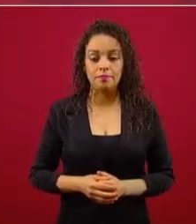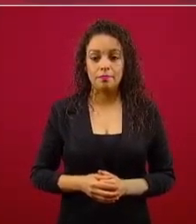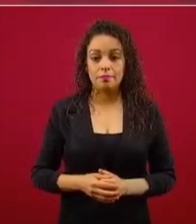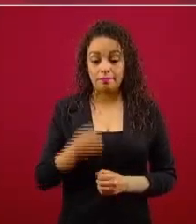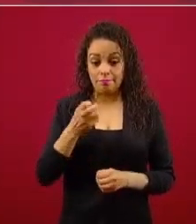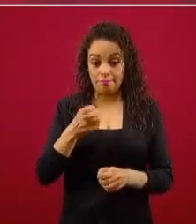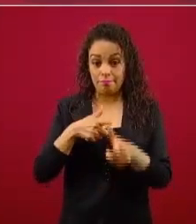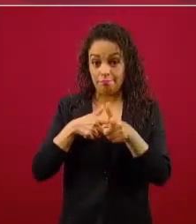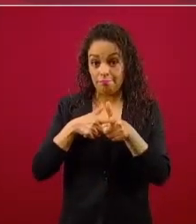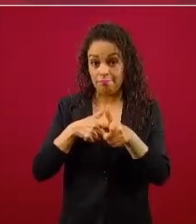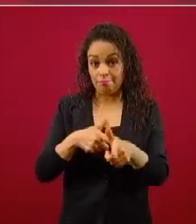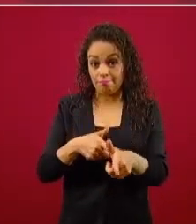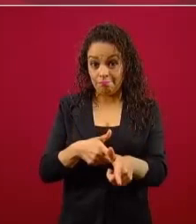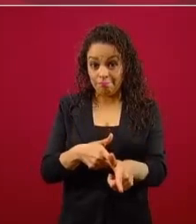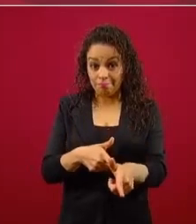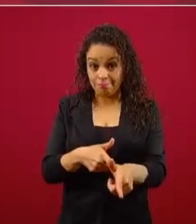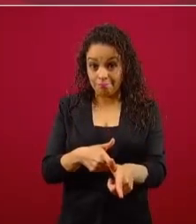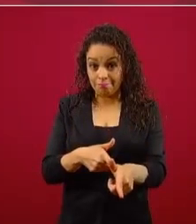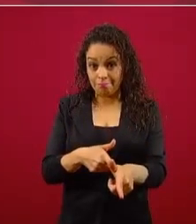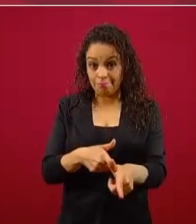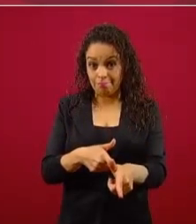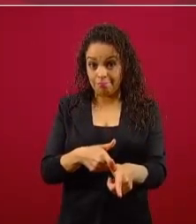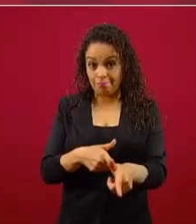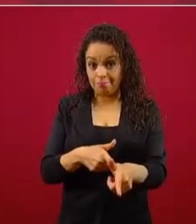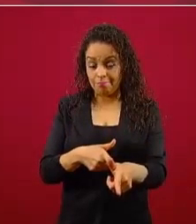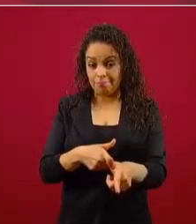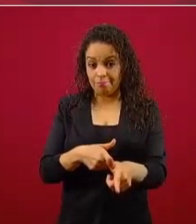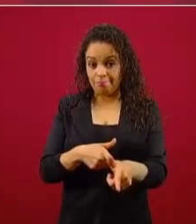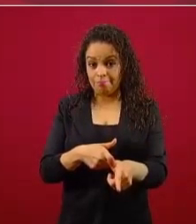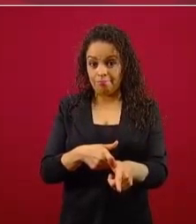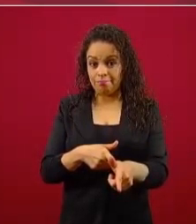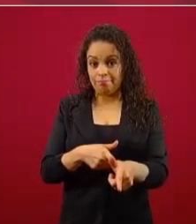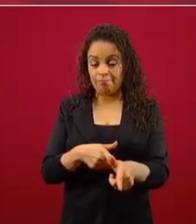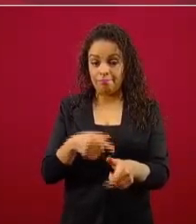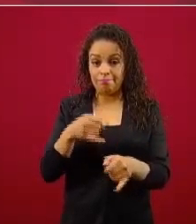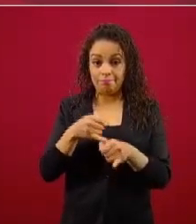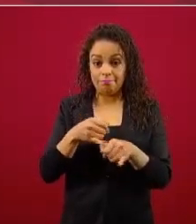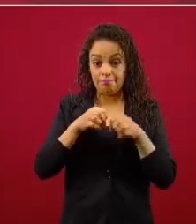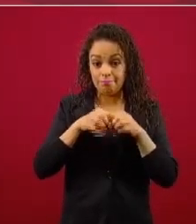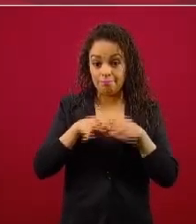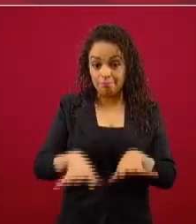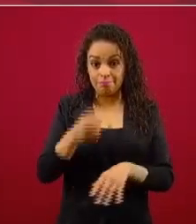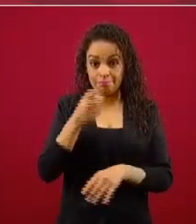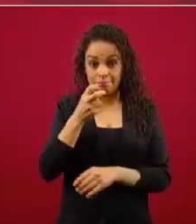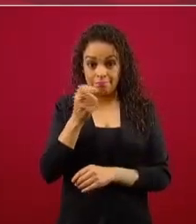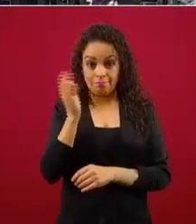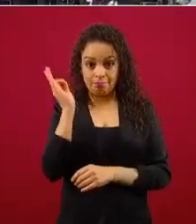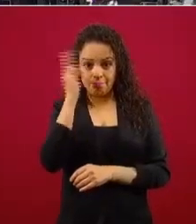Ya la gente tiene una manera de distinguir